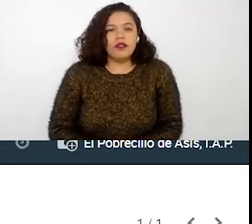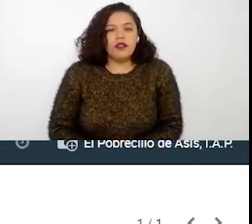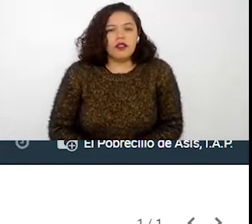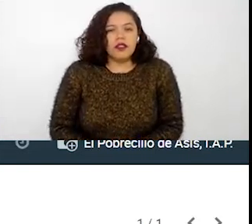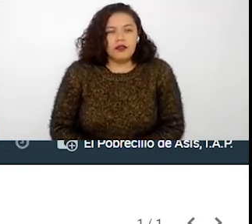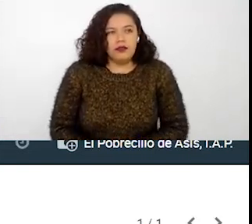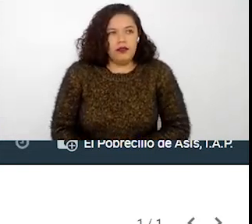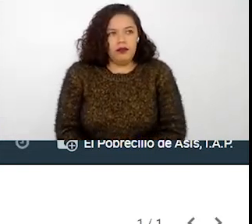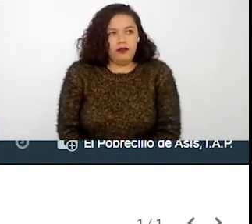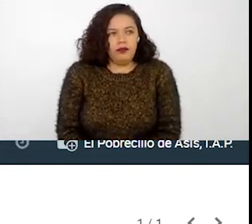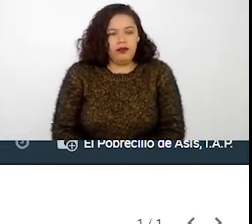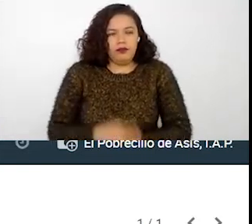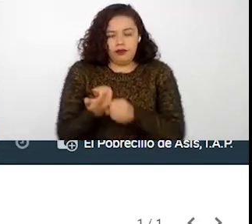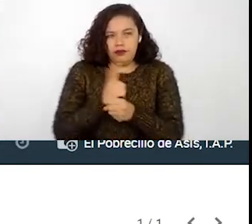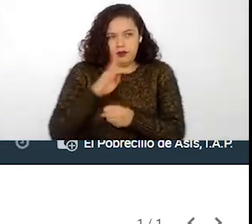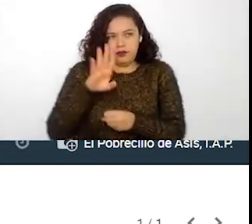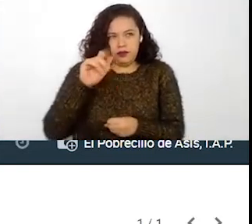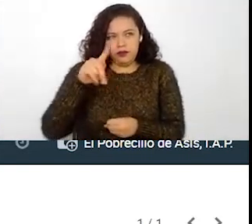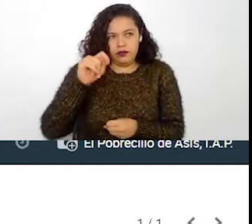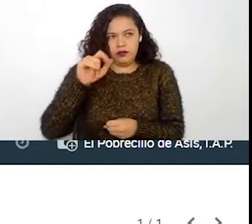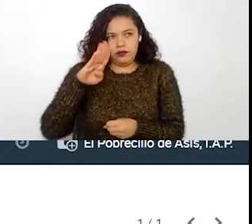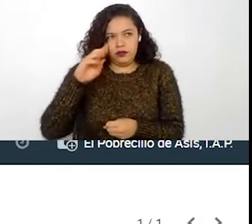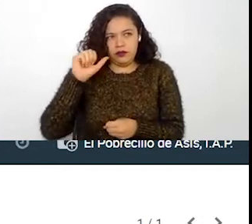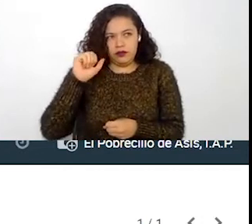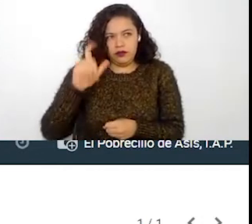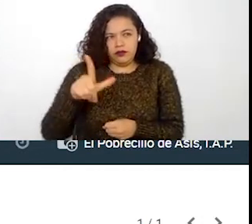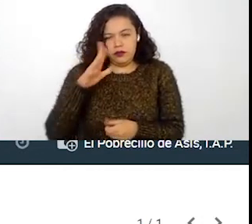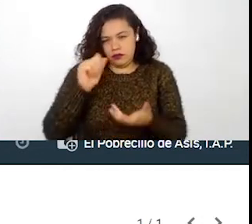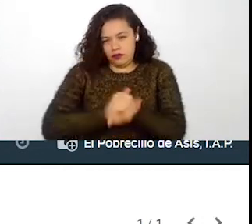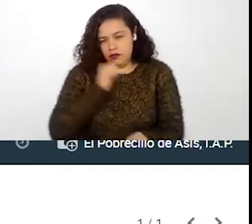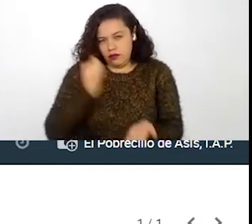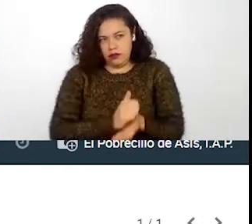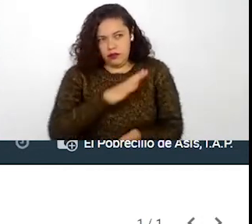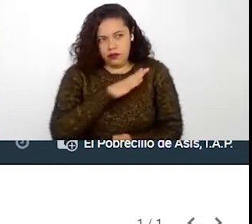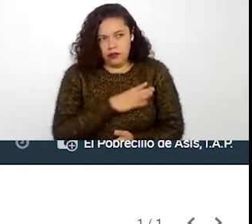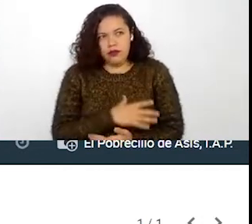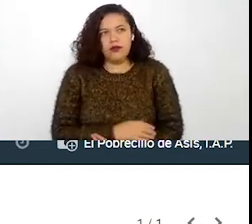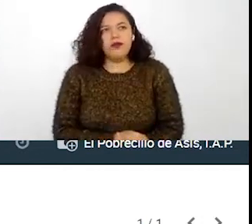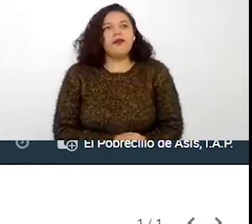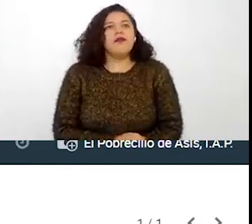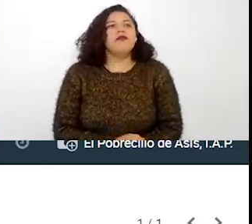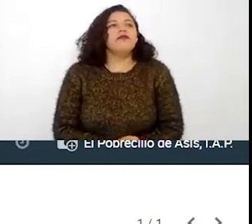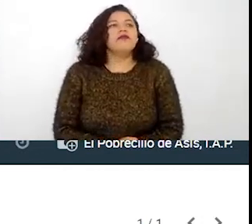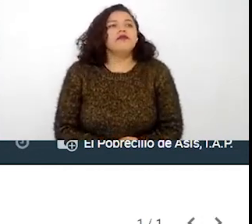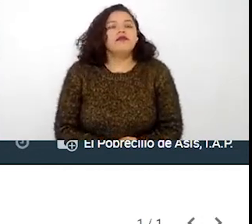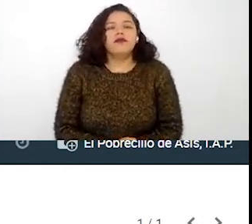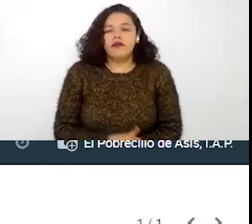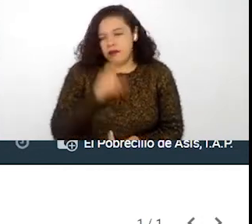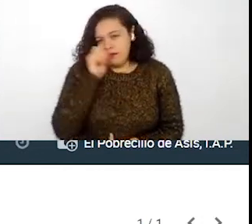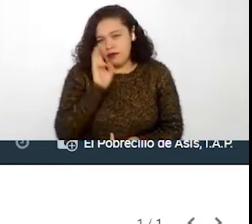en licenciado Cristóbal las actas y también podemos ver